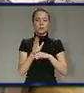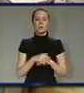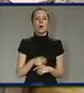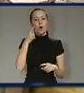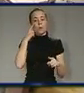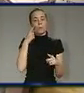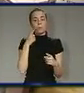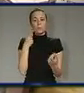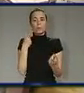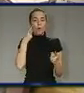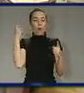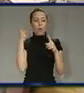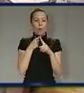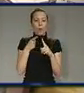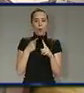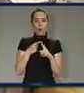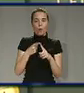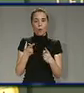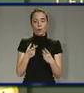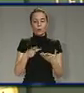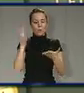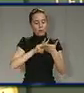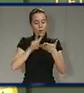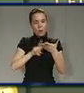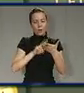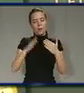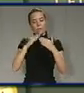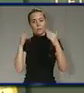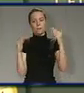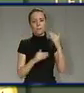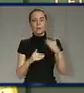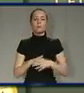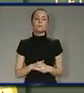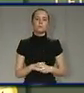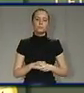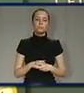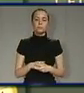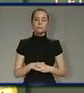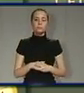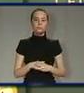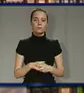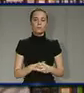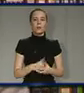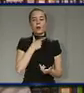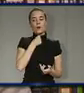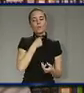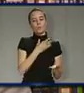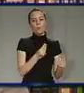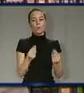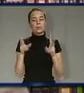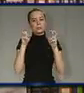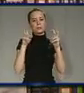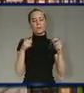se lee menos. Aún así el 60% de la población mayor de 14 años... ...afirma leer libros... ...en gustos, hay para todo. El premio